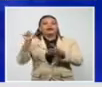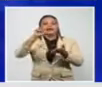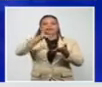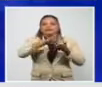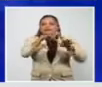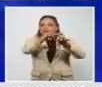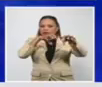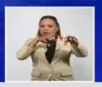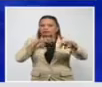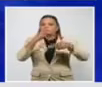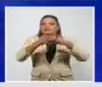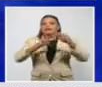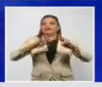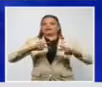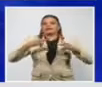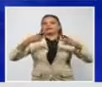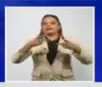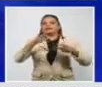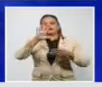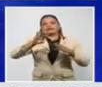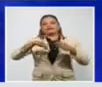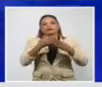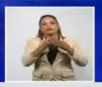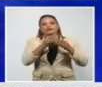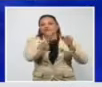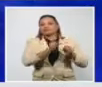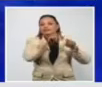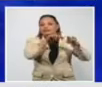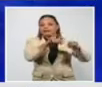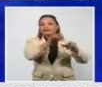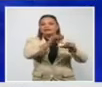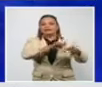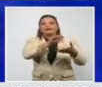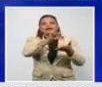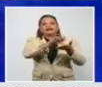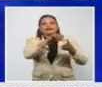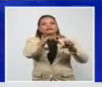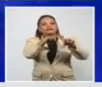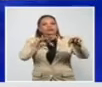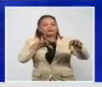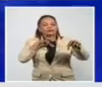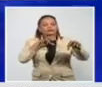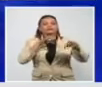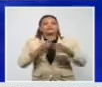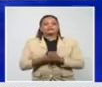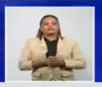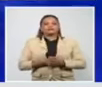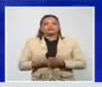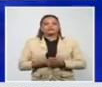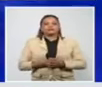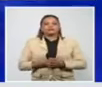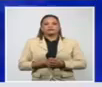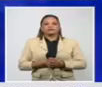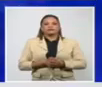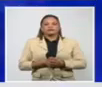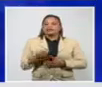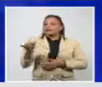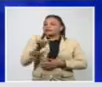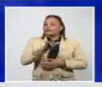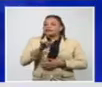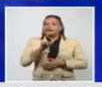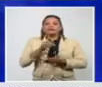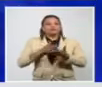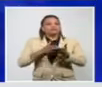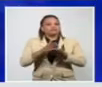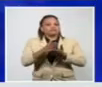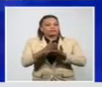PCR al 5.º día de su estancia ahí. Eso ya mañana se empieza a aplicar, además de mantener, como